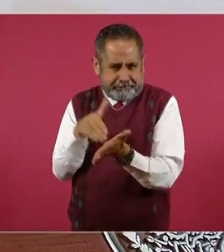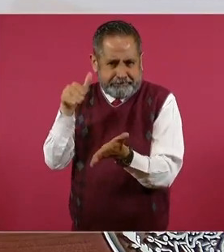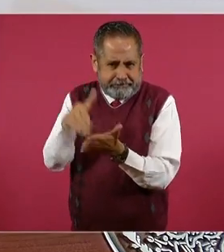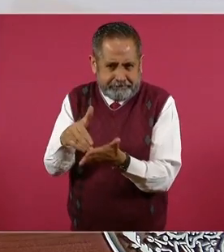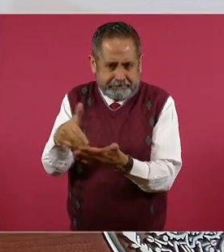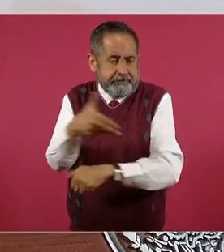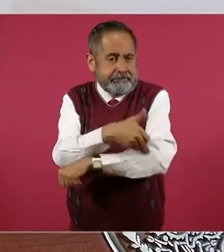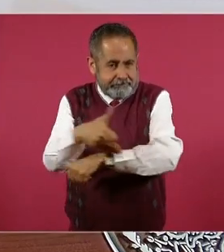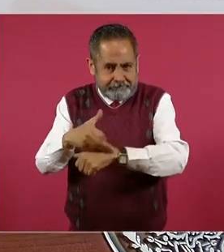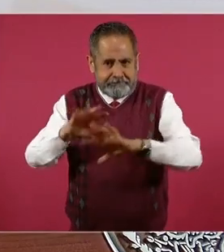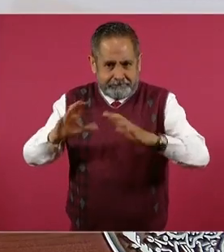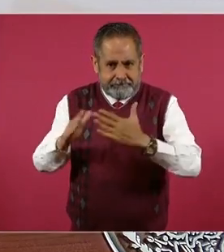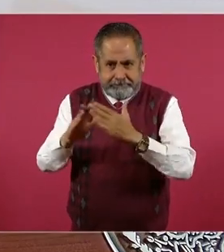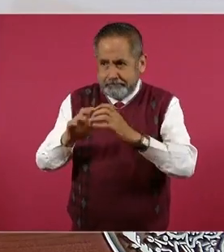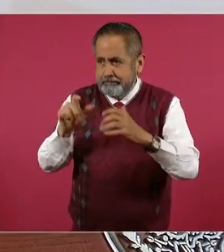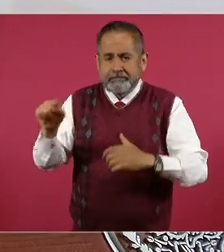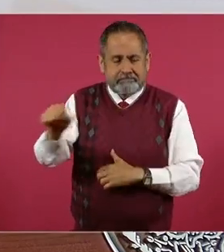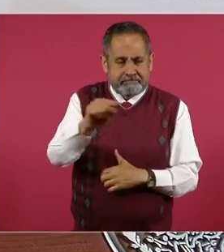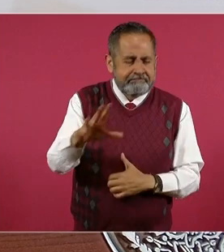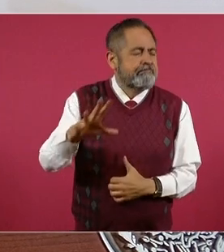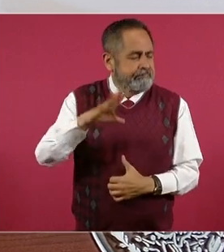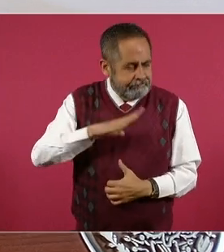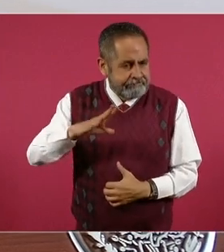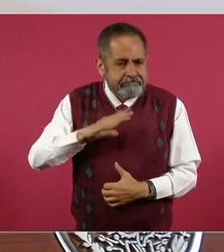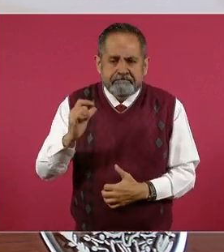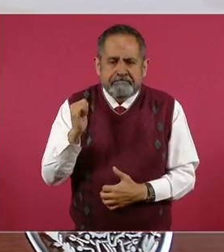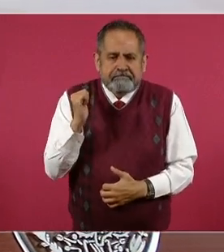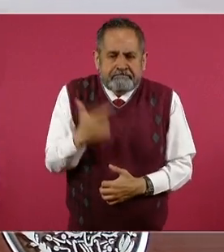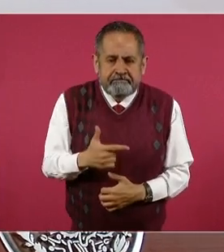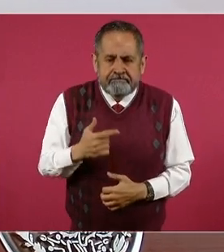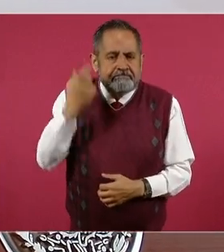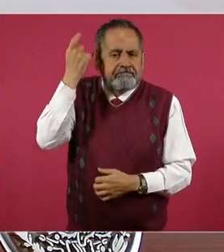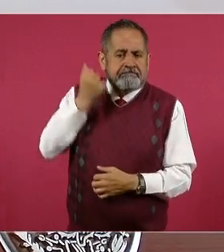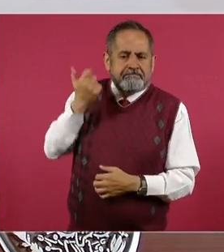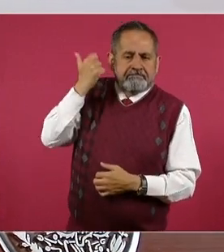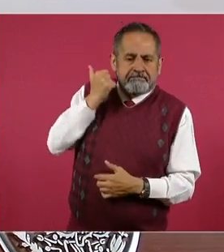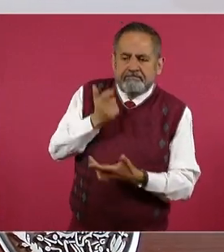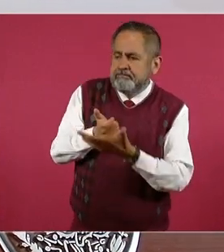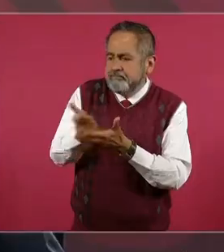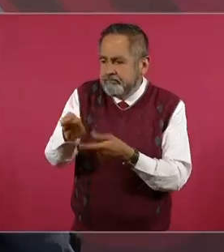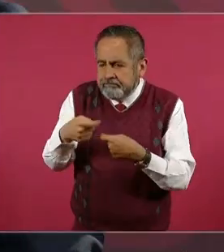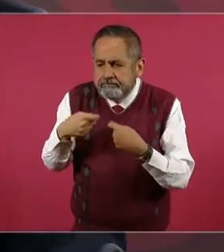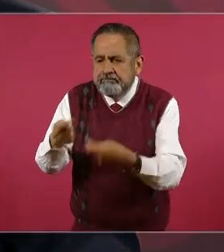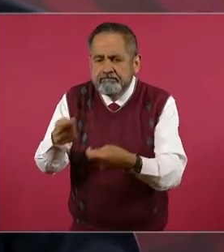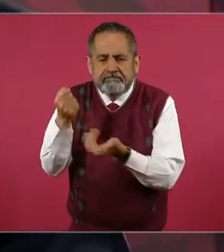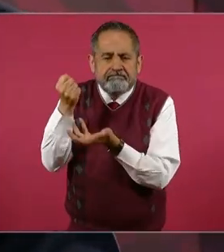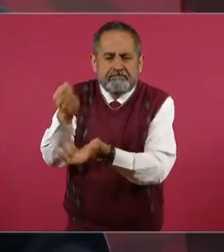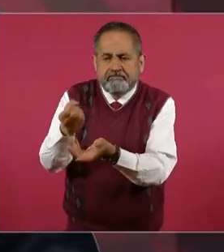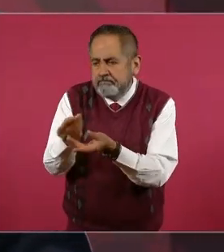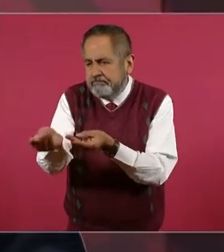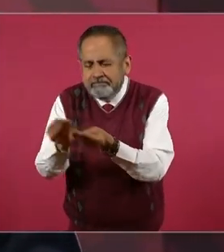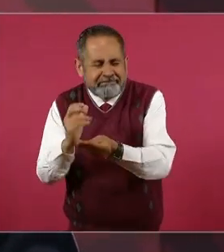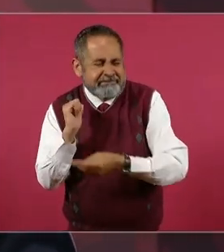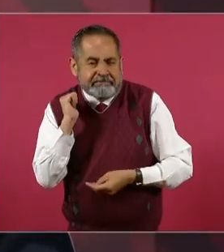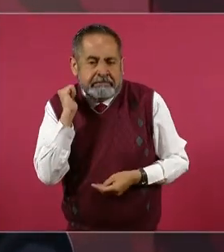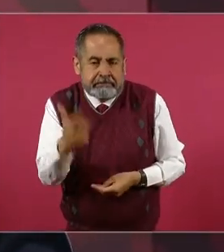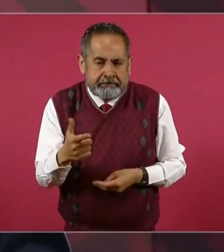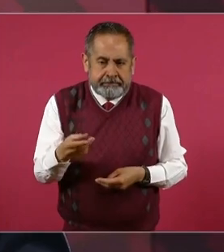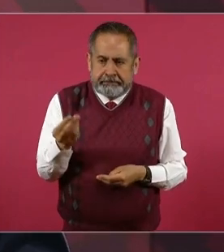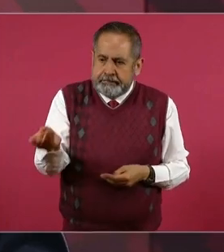llega cuando menos una pequeña porción del presupuesto público.